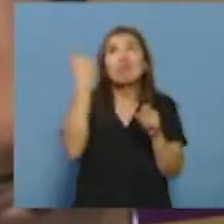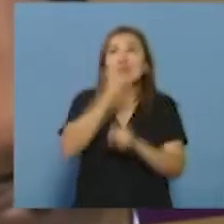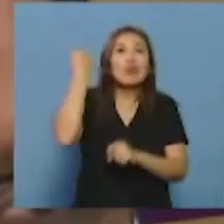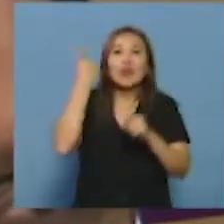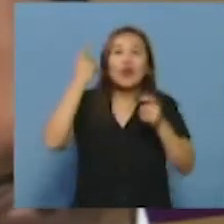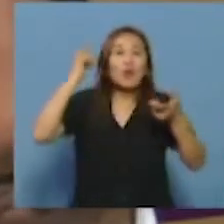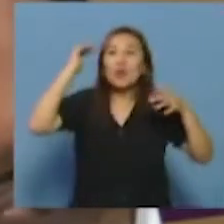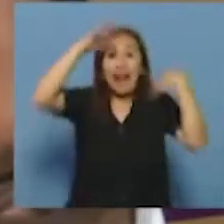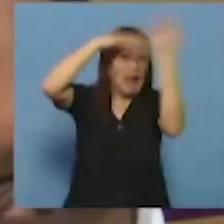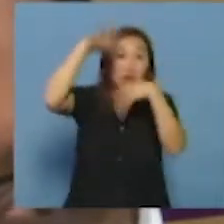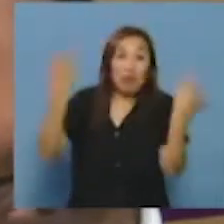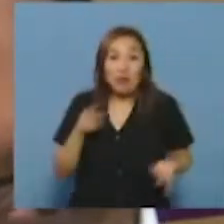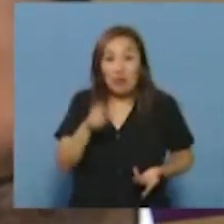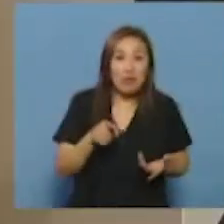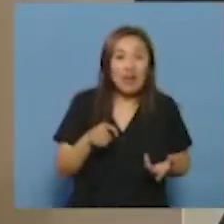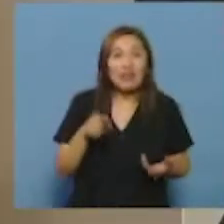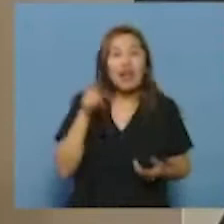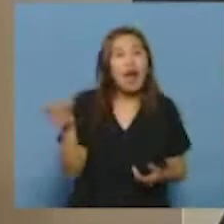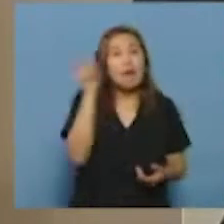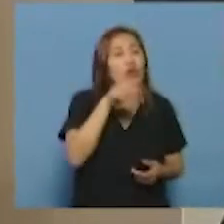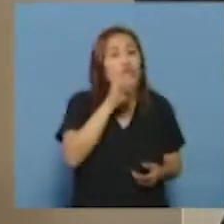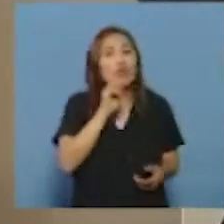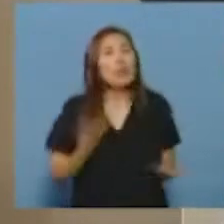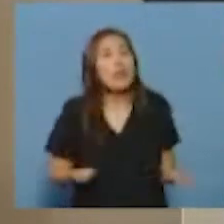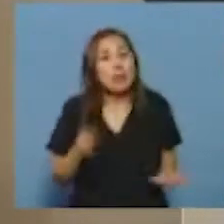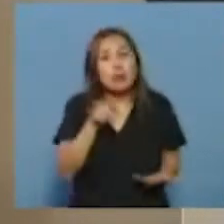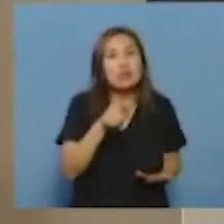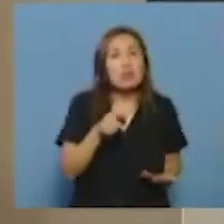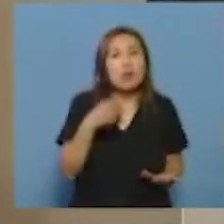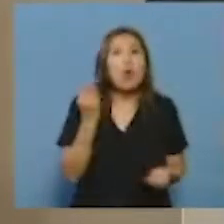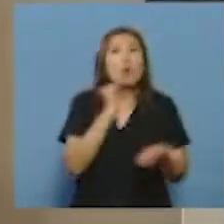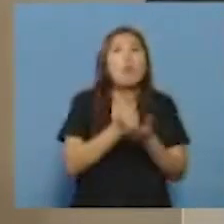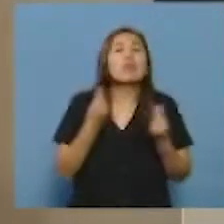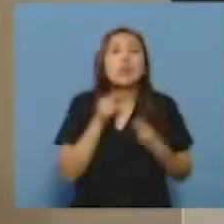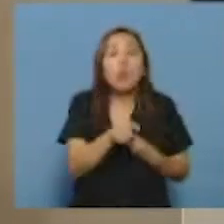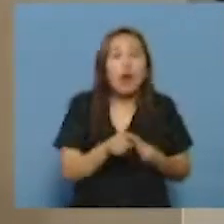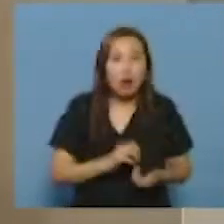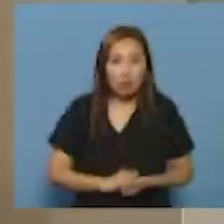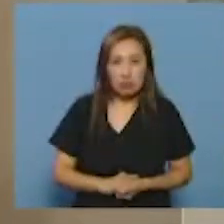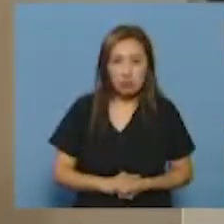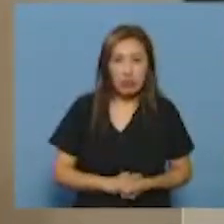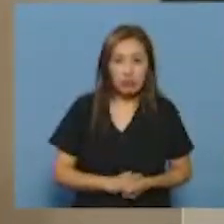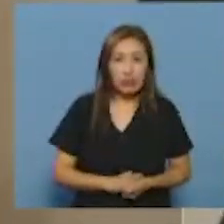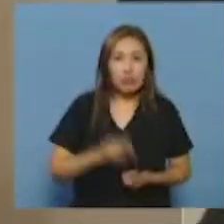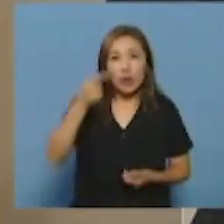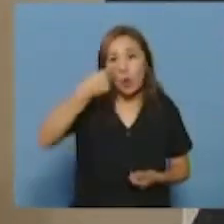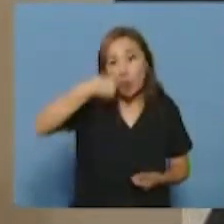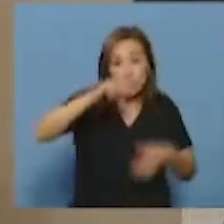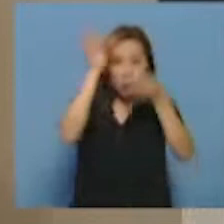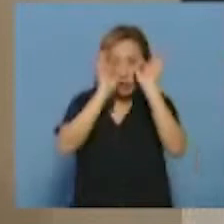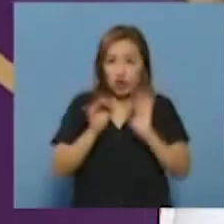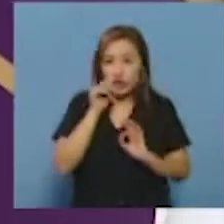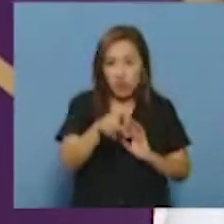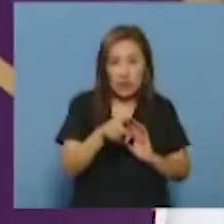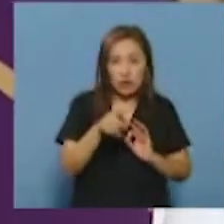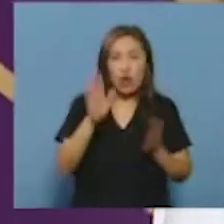locura. Impresionante. ¿Y a vos, tu nombre, en qué parte estuviste? ¿Cuál fue tu participación? En este último proyecto que estamos haciendo,